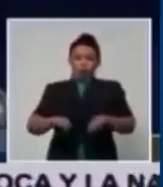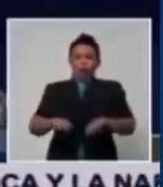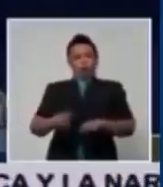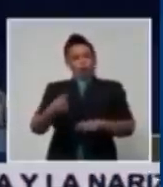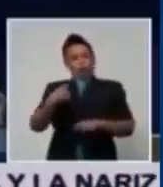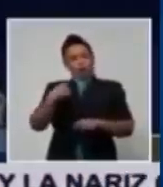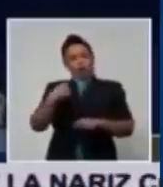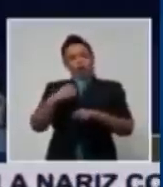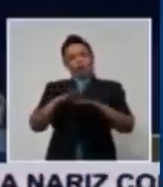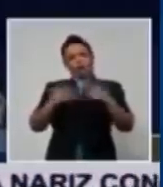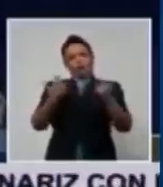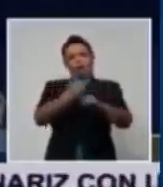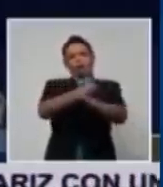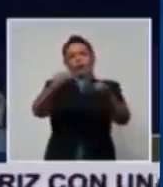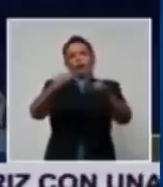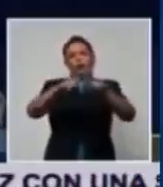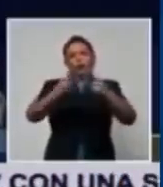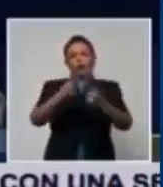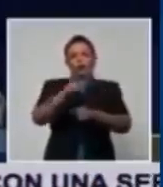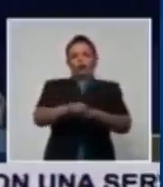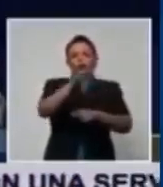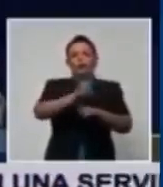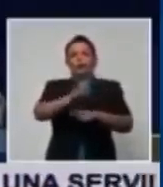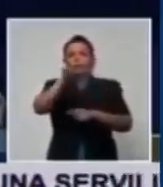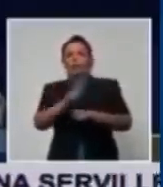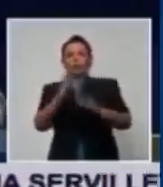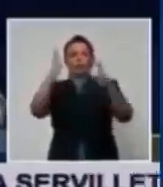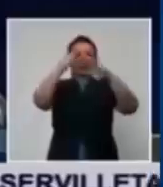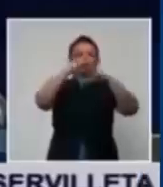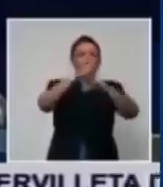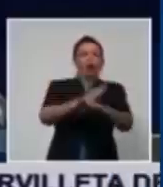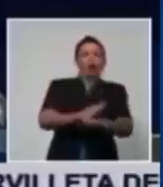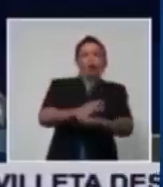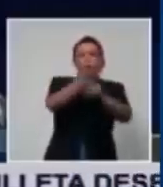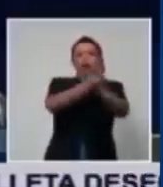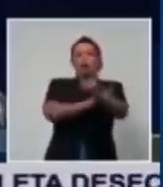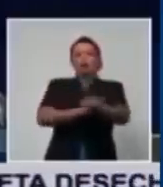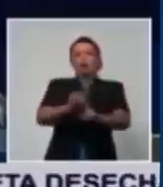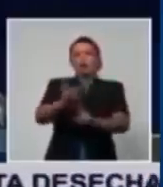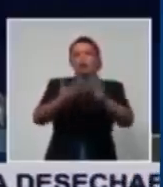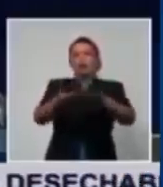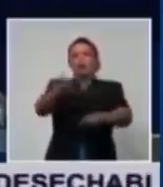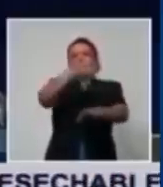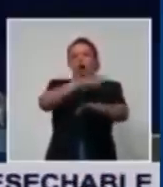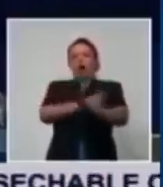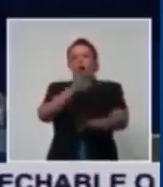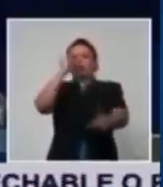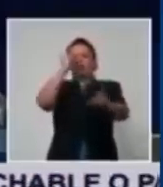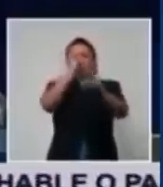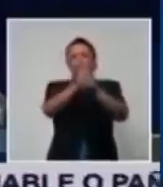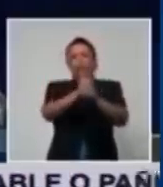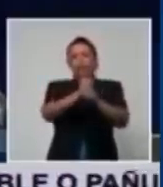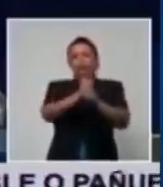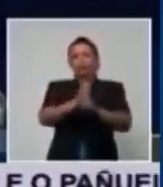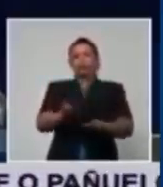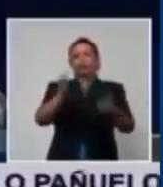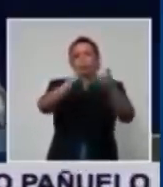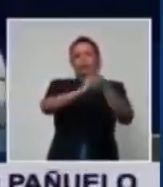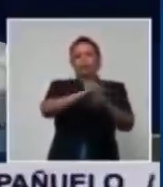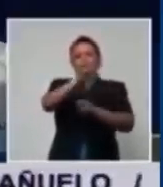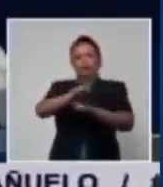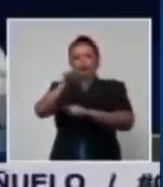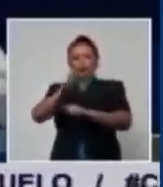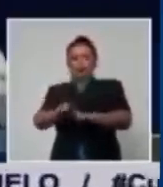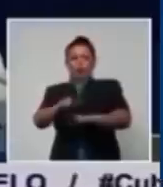antecedentes epidemiológicos de haber estado en contacto con ningún caso confirmado con